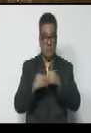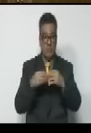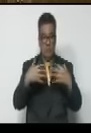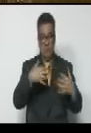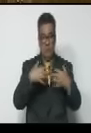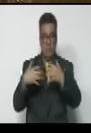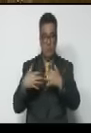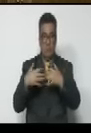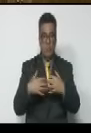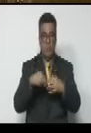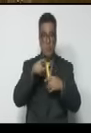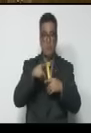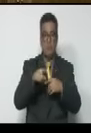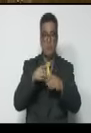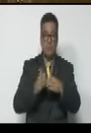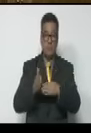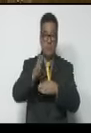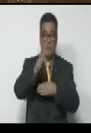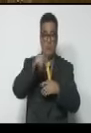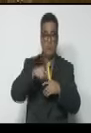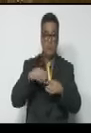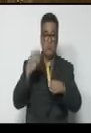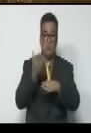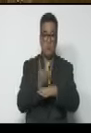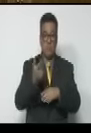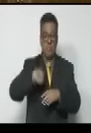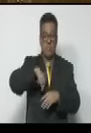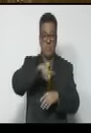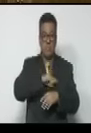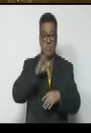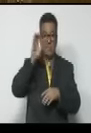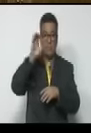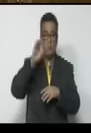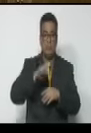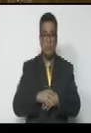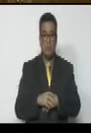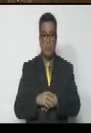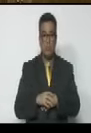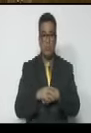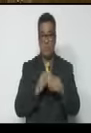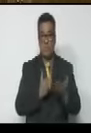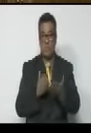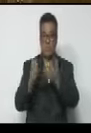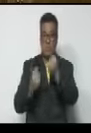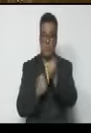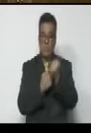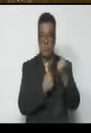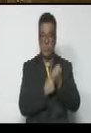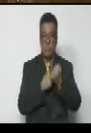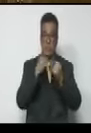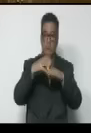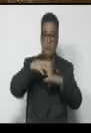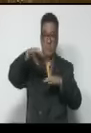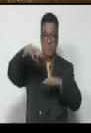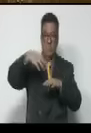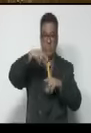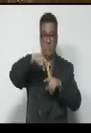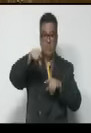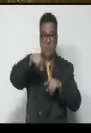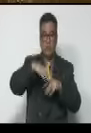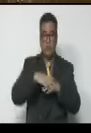guerra multidimensional contra nuestro país, con el servil apoyo de sus satélites de la